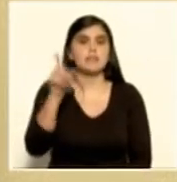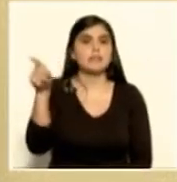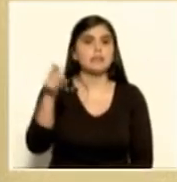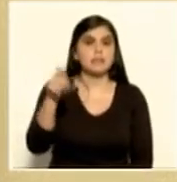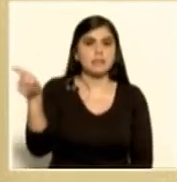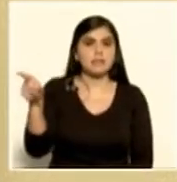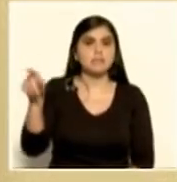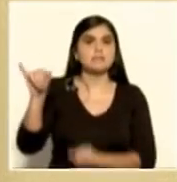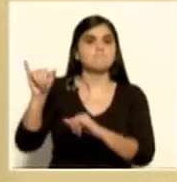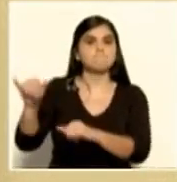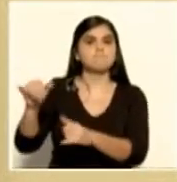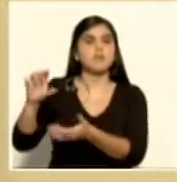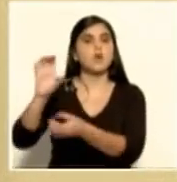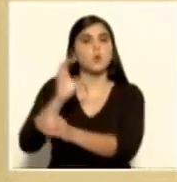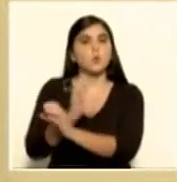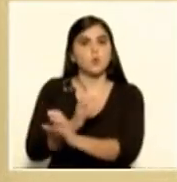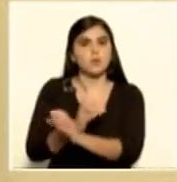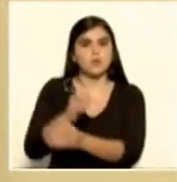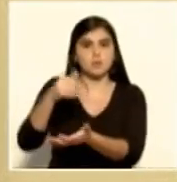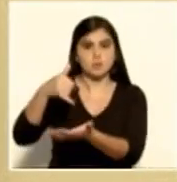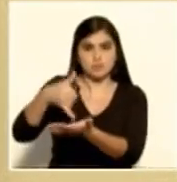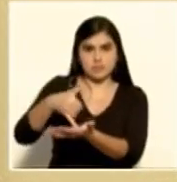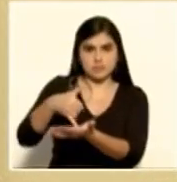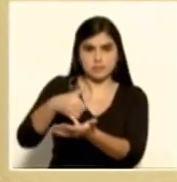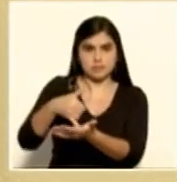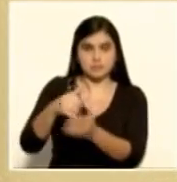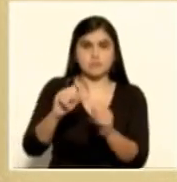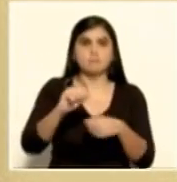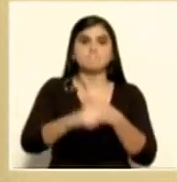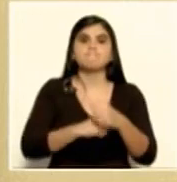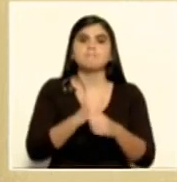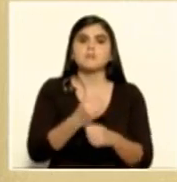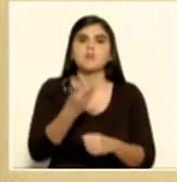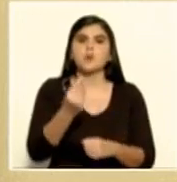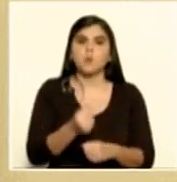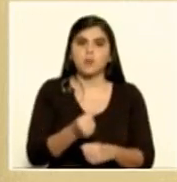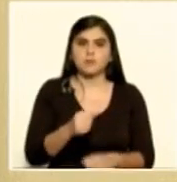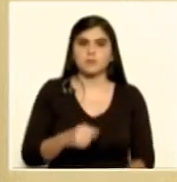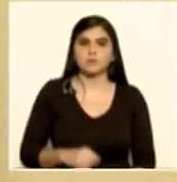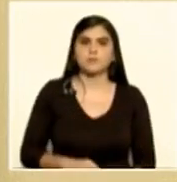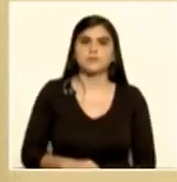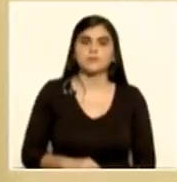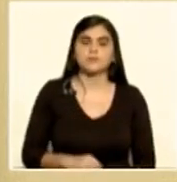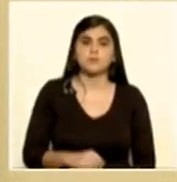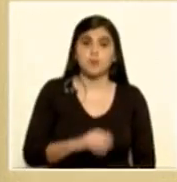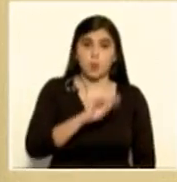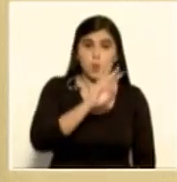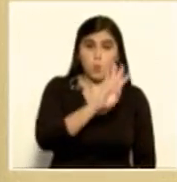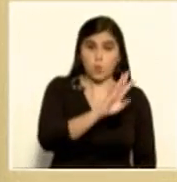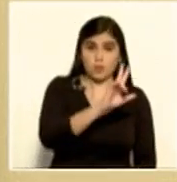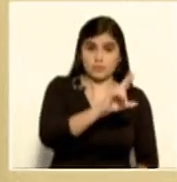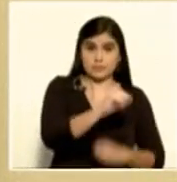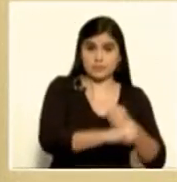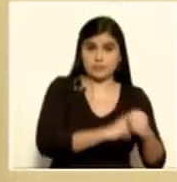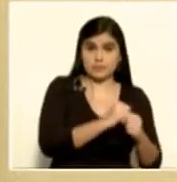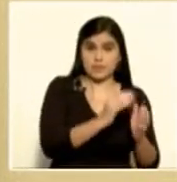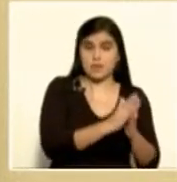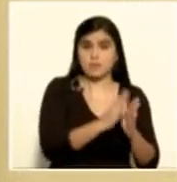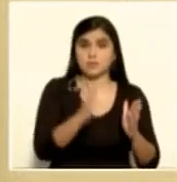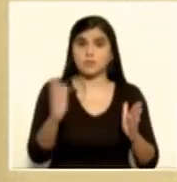en cuidados intensivos, y el rango de edad de estas personas va desde los 43 hasta